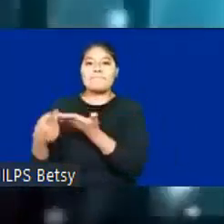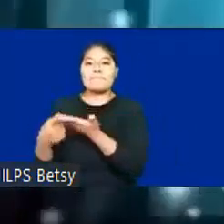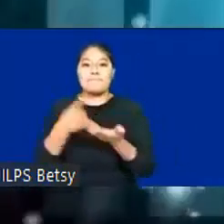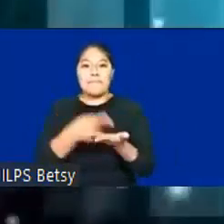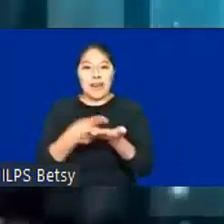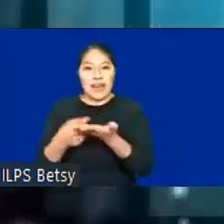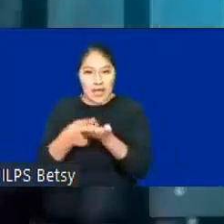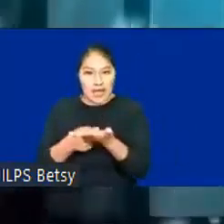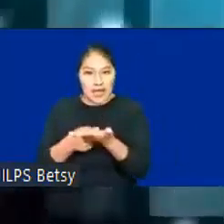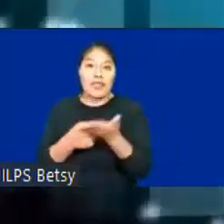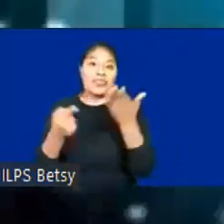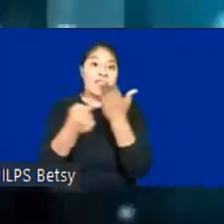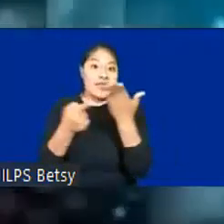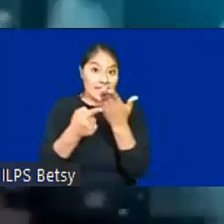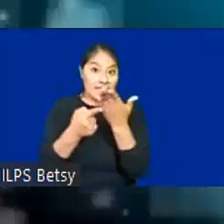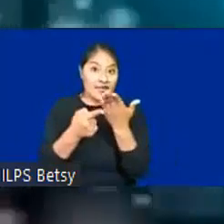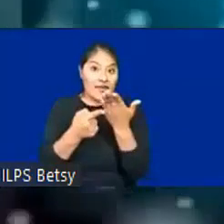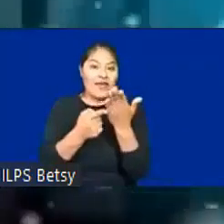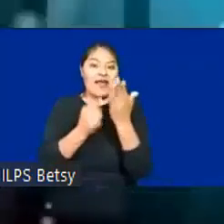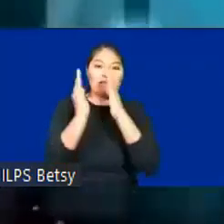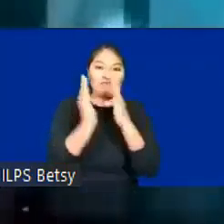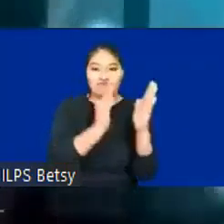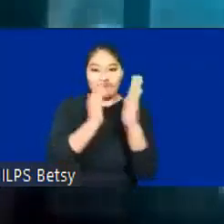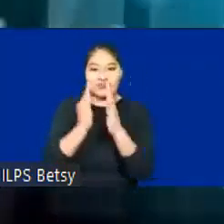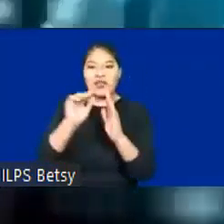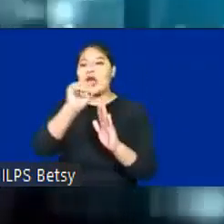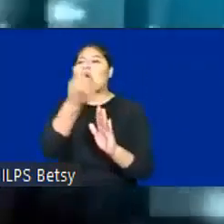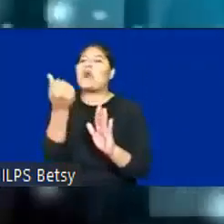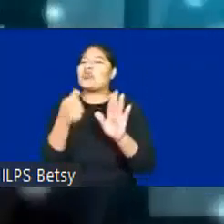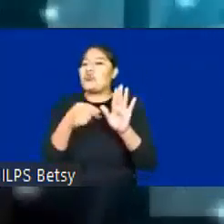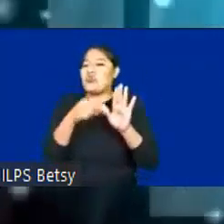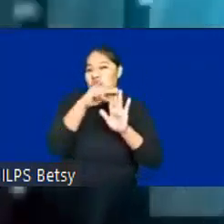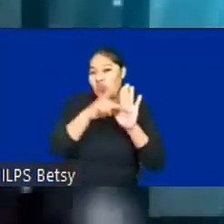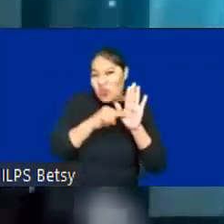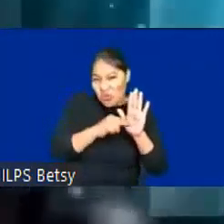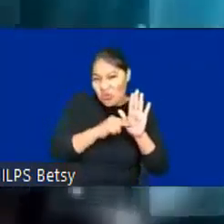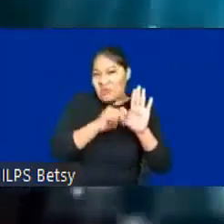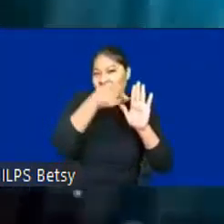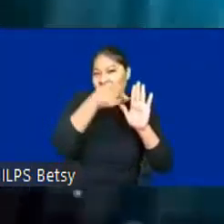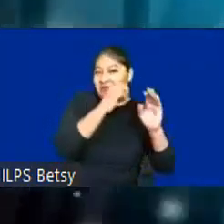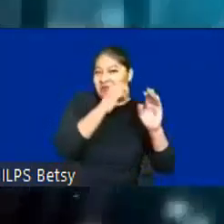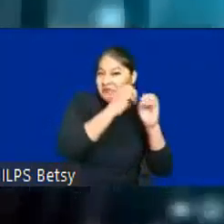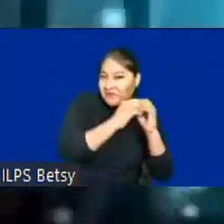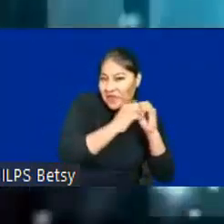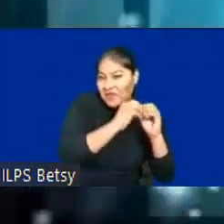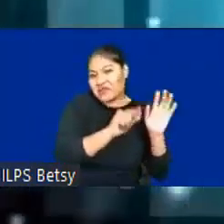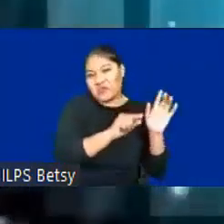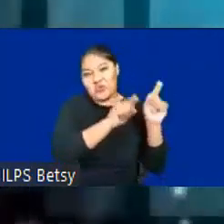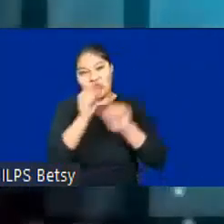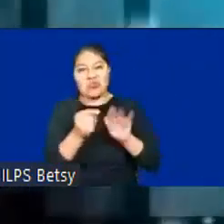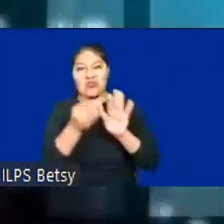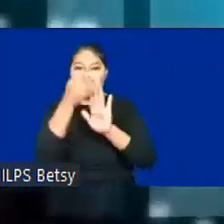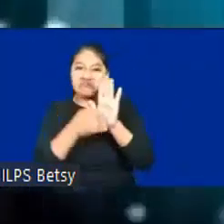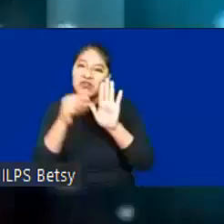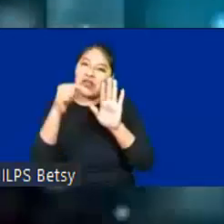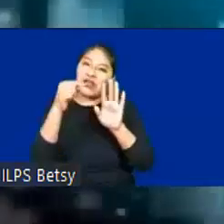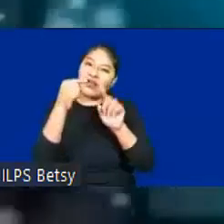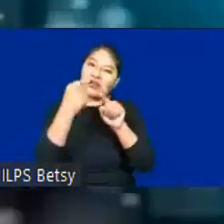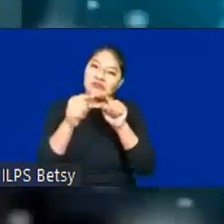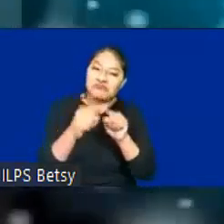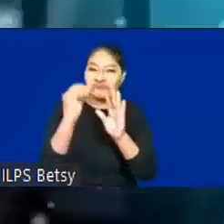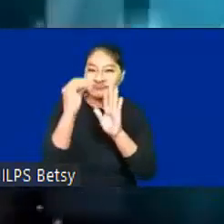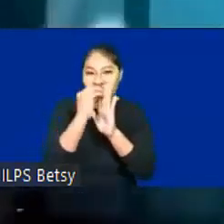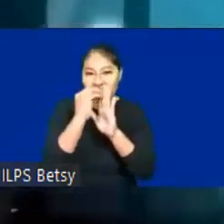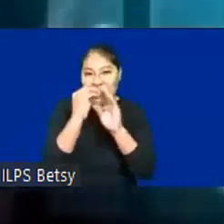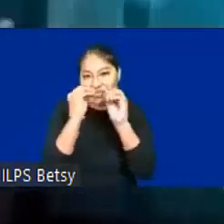que son registrales, la mejora de reglamentos, optimización de procesos, etcétera, que también son fuente importante